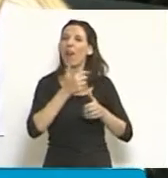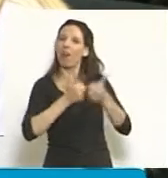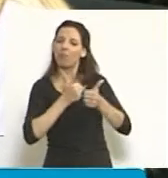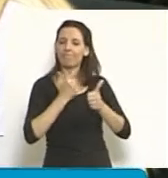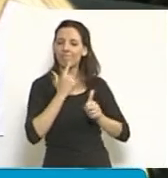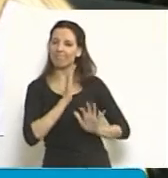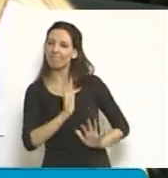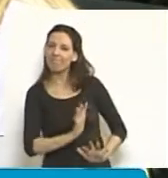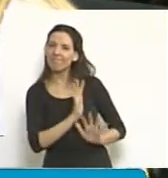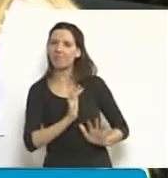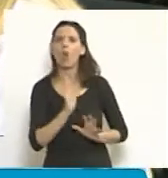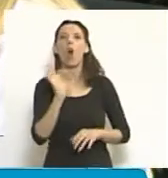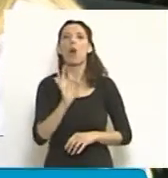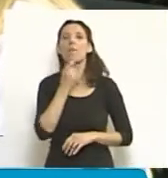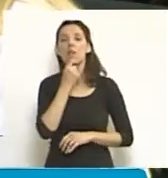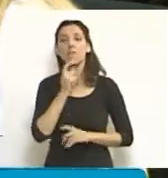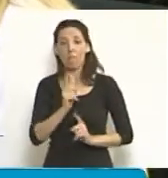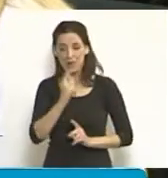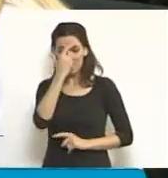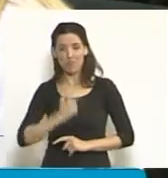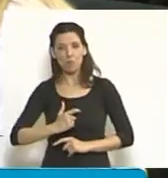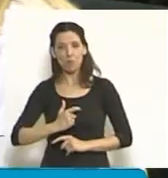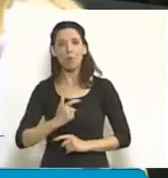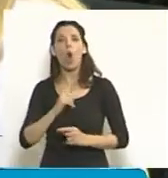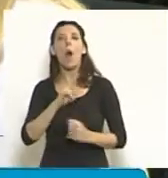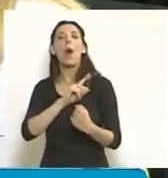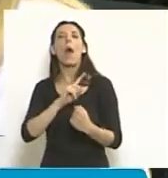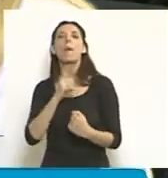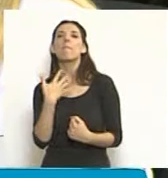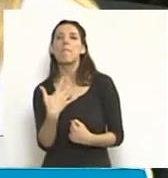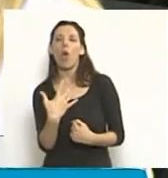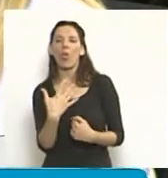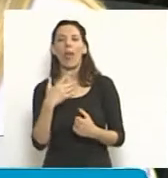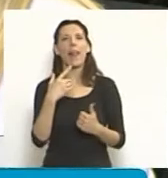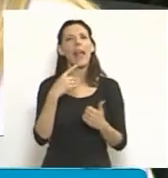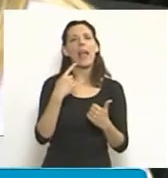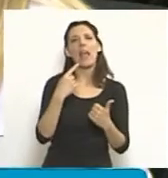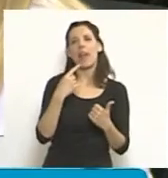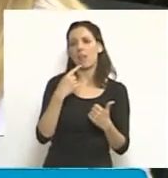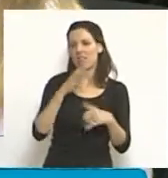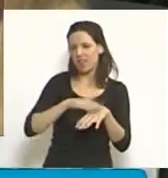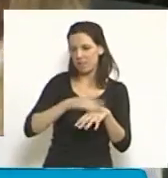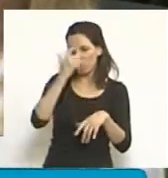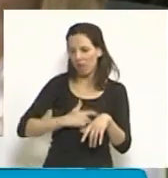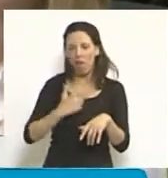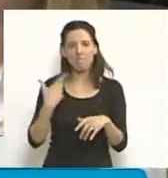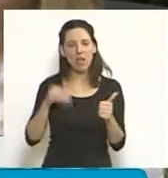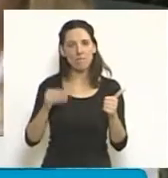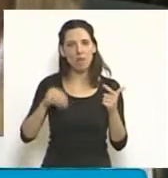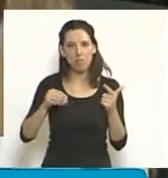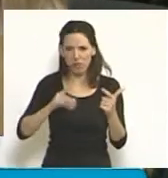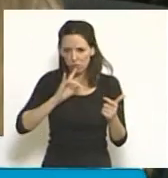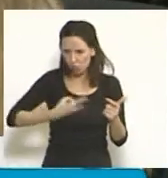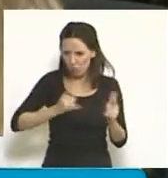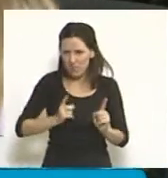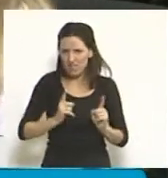ella misma, ampliando sus propias facultades, el reglamento para esos concursos, designándose presidenta, anulando, por